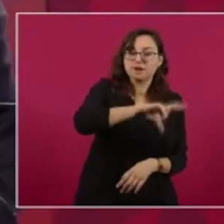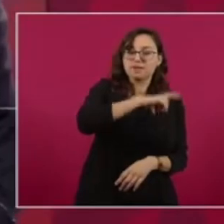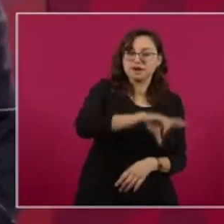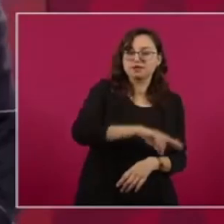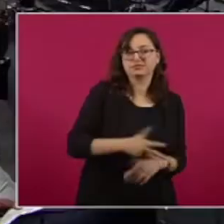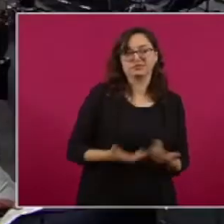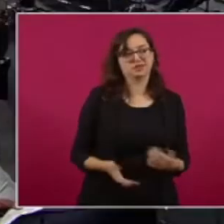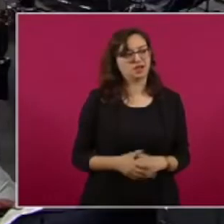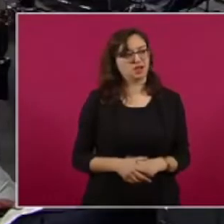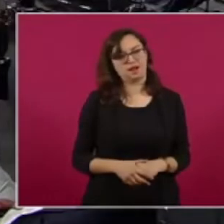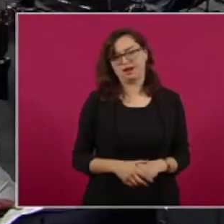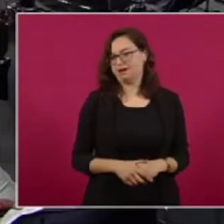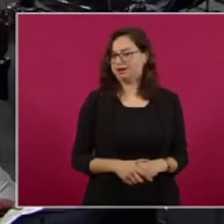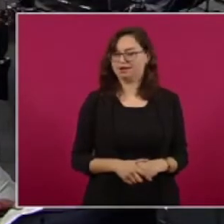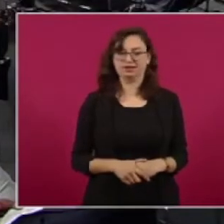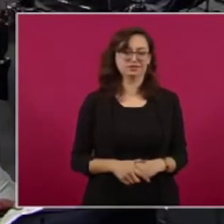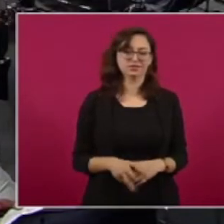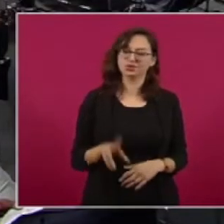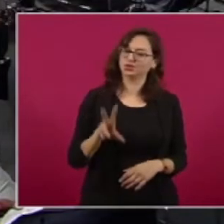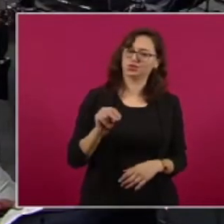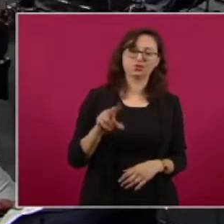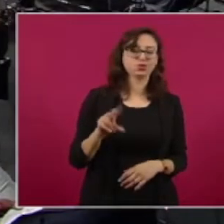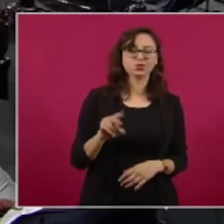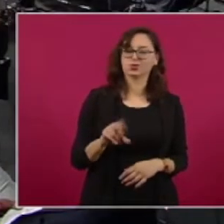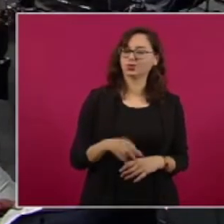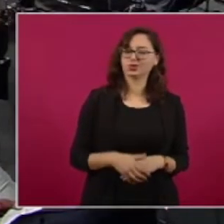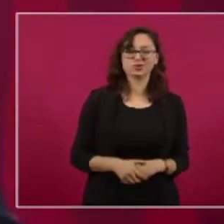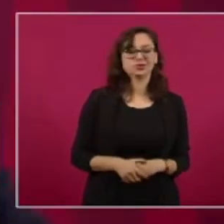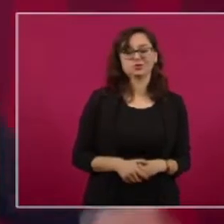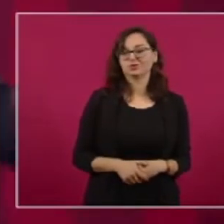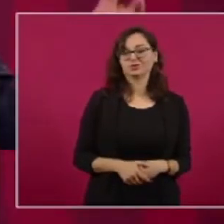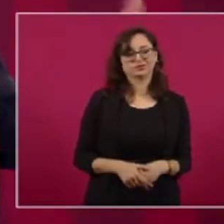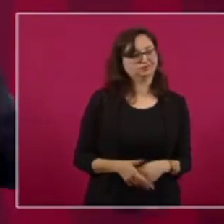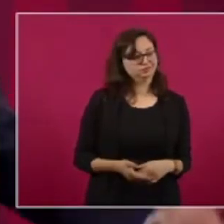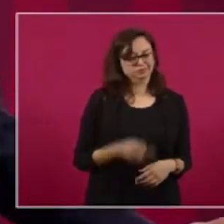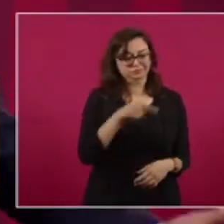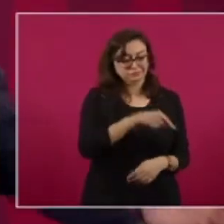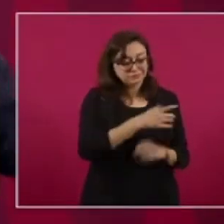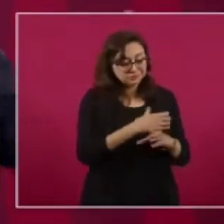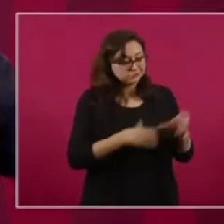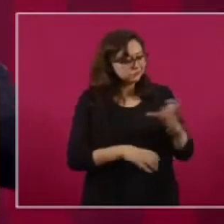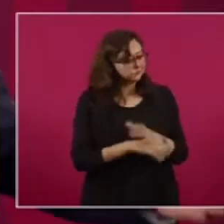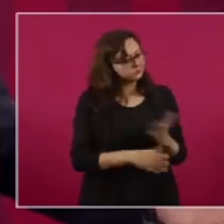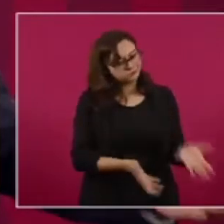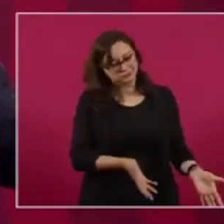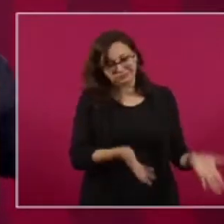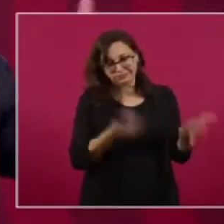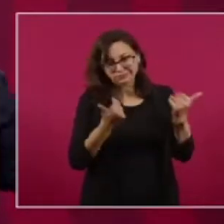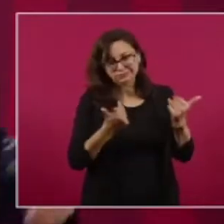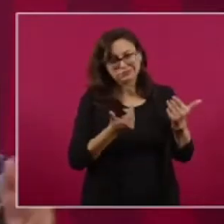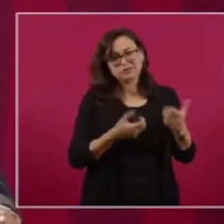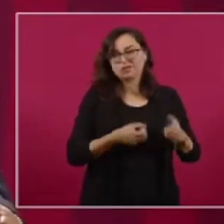Entonces hicimos todo esto para la gente pobre.